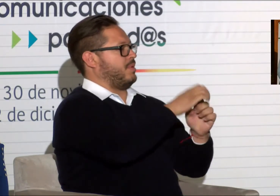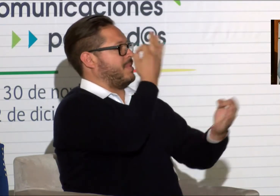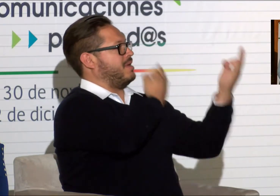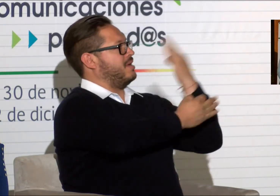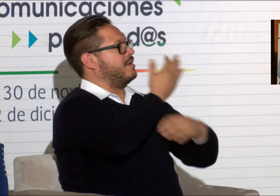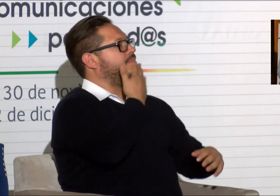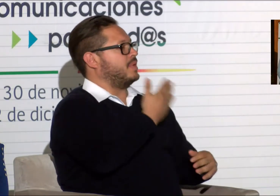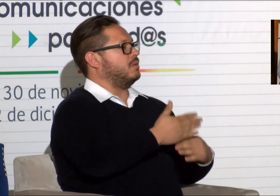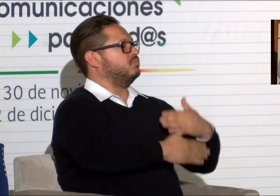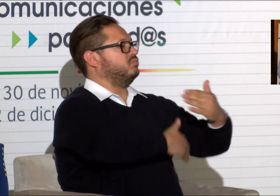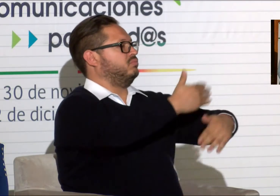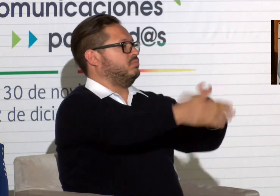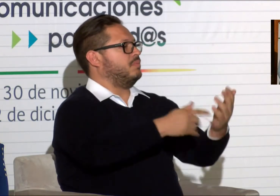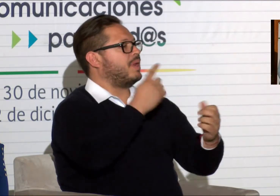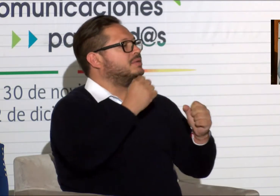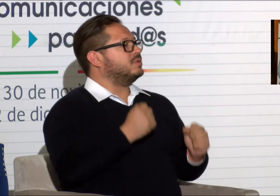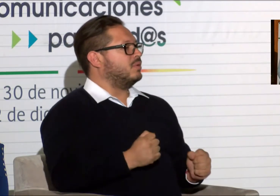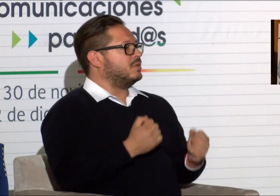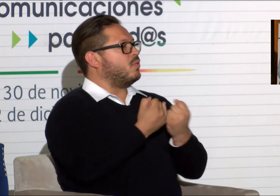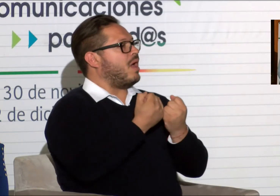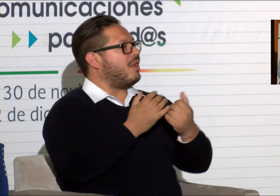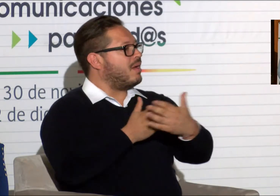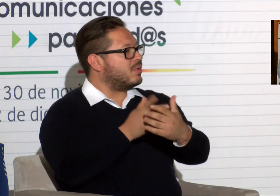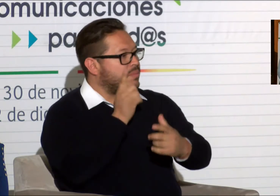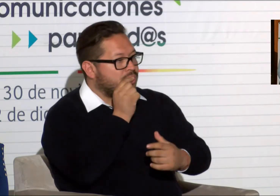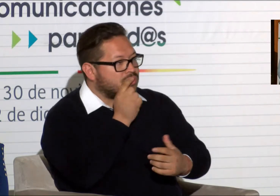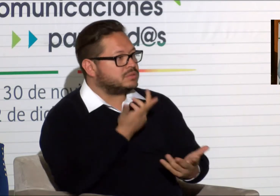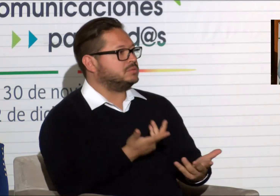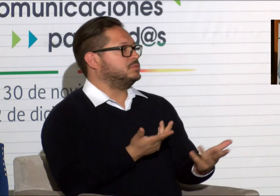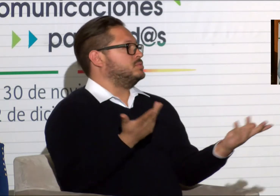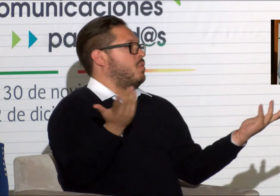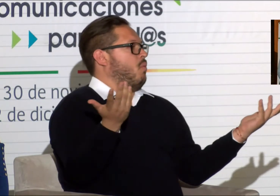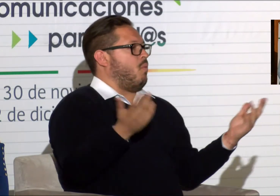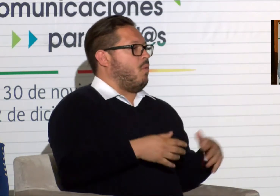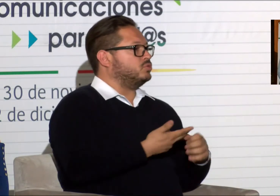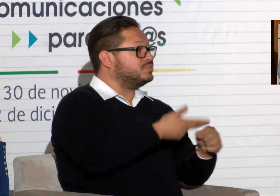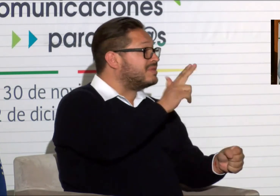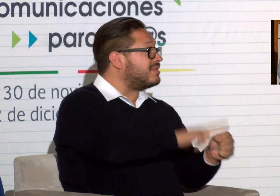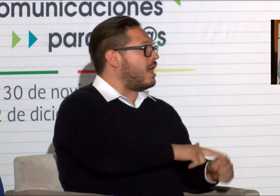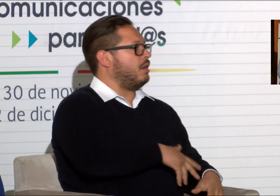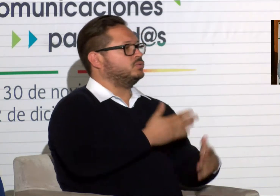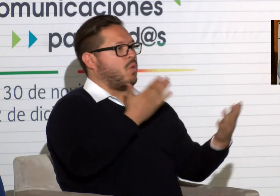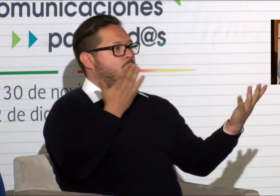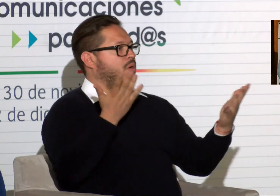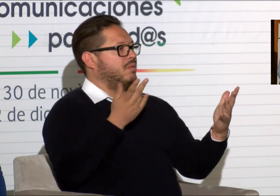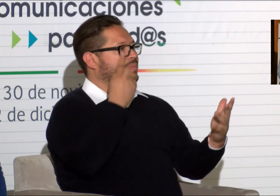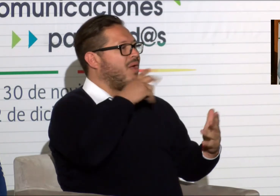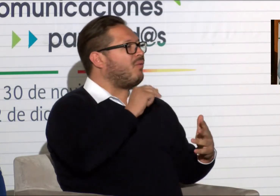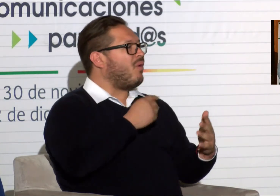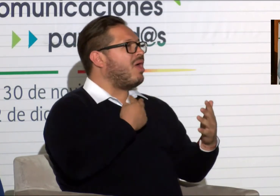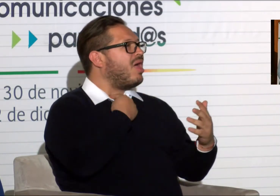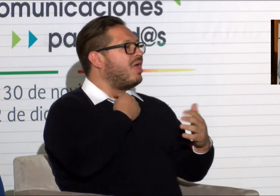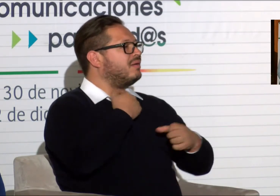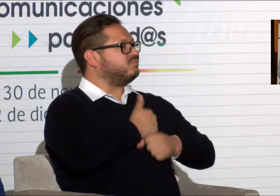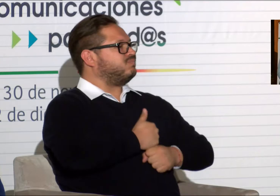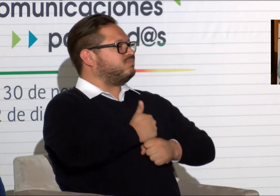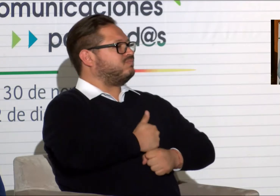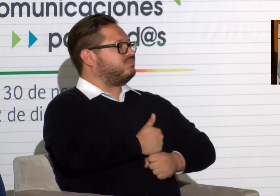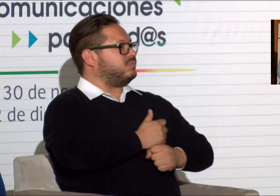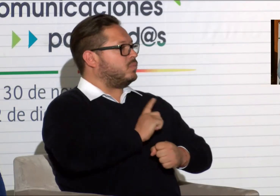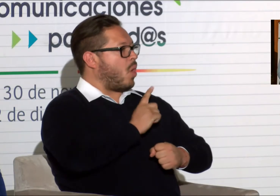nacimiento, entonces no se nos da esa tranquilidad y no nos dan esa accesibilidad. Las necesidades de las personas